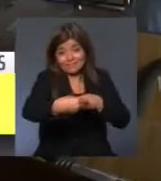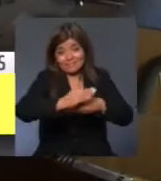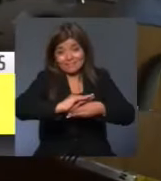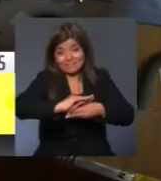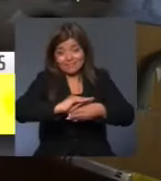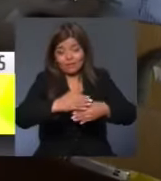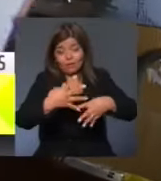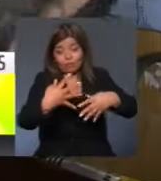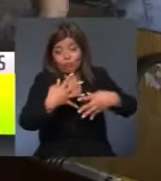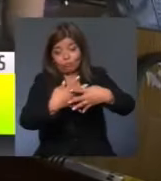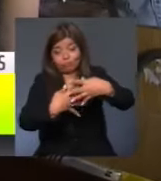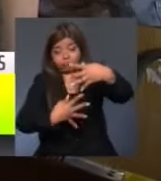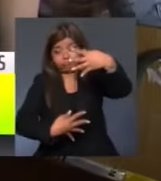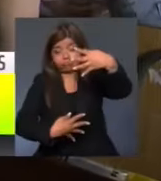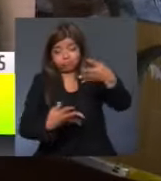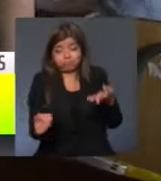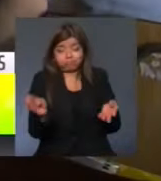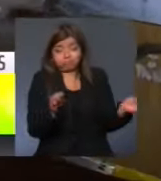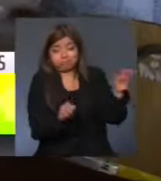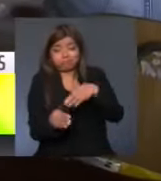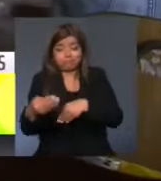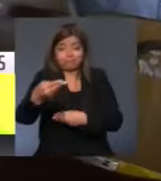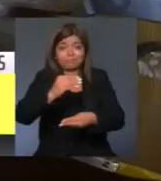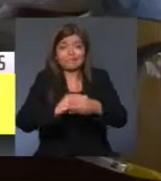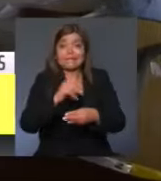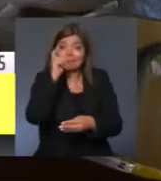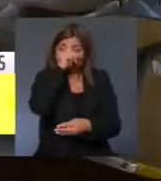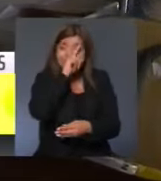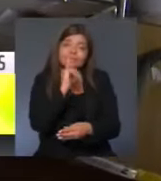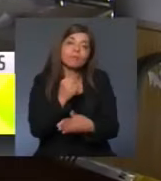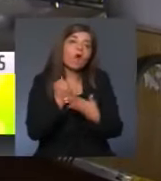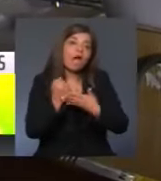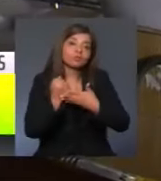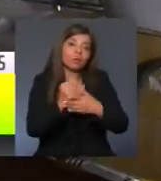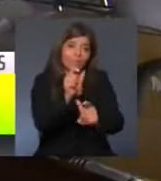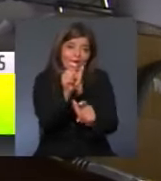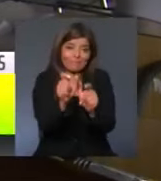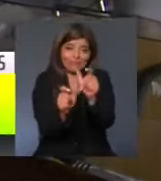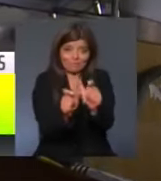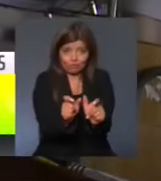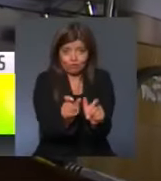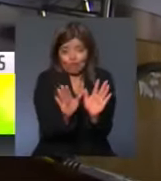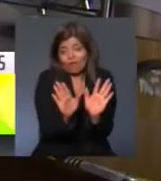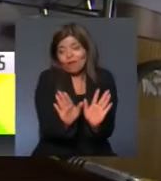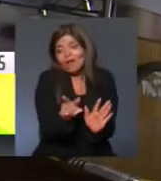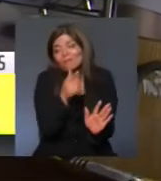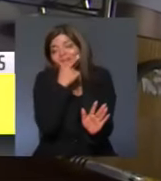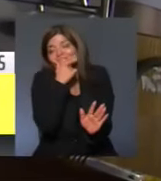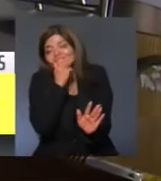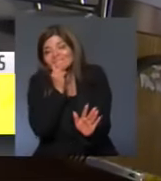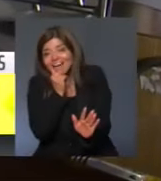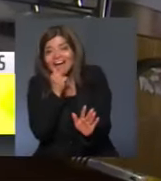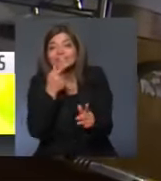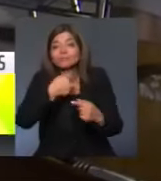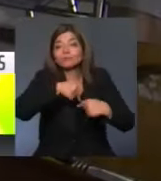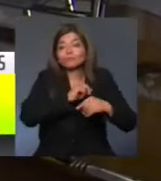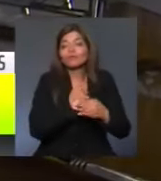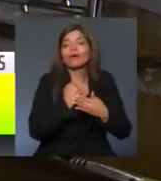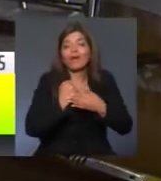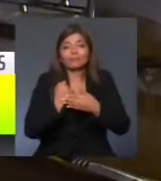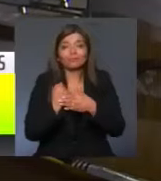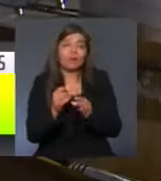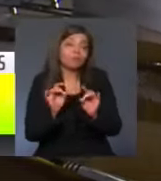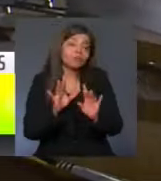grande, pero difícil, pero para ayudar a la gente, la verdad, para que fuera más fácil, más fácil. Así que no, yo creo que